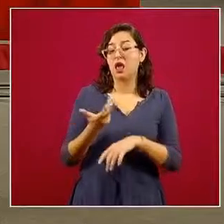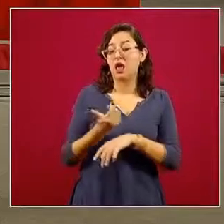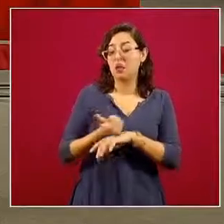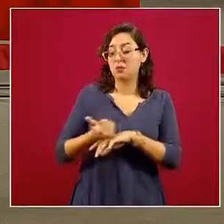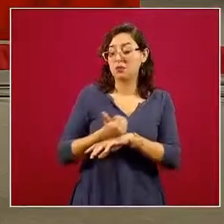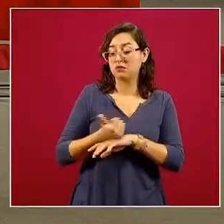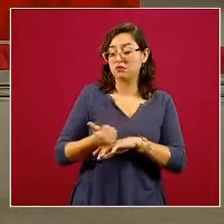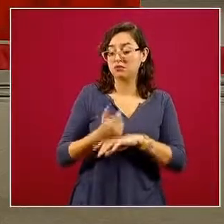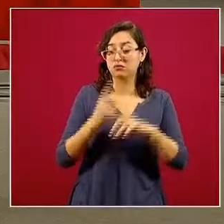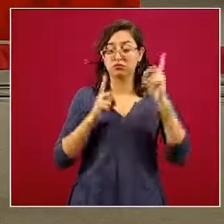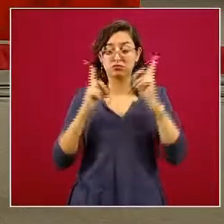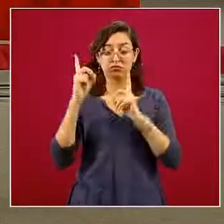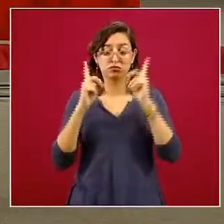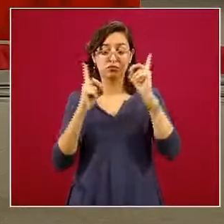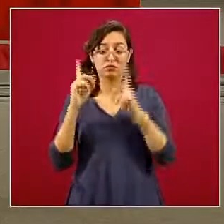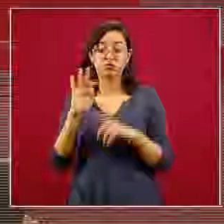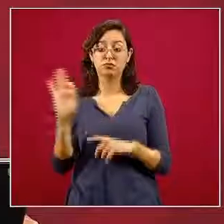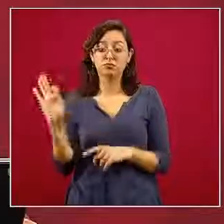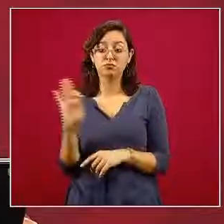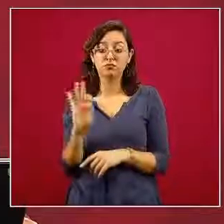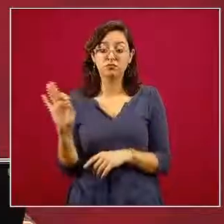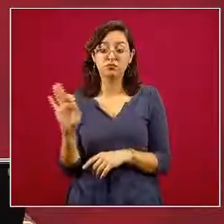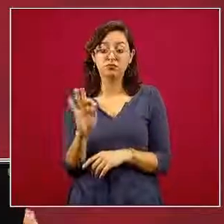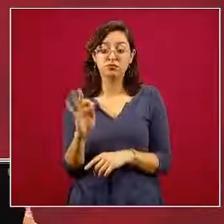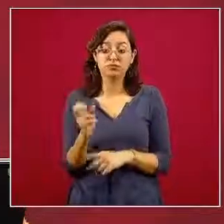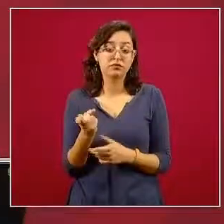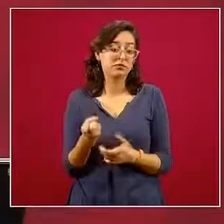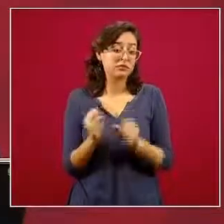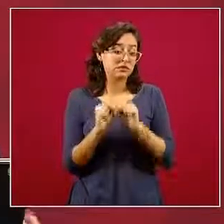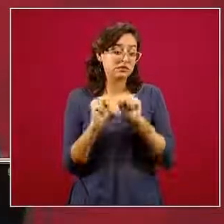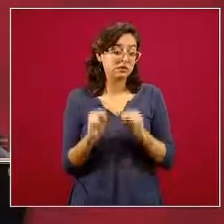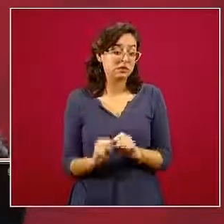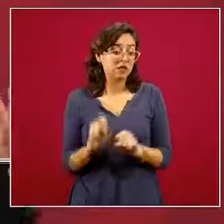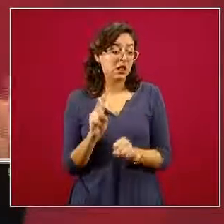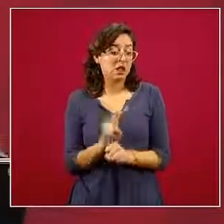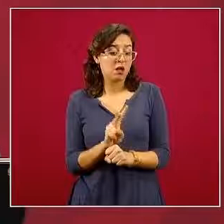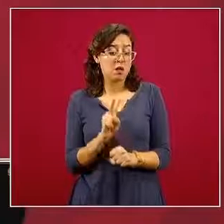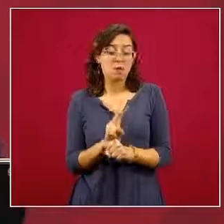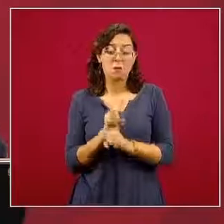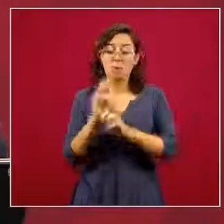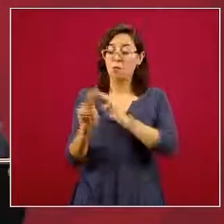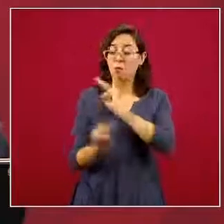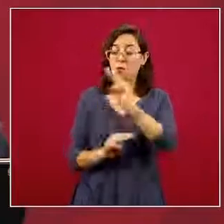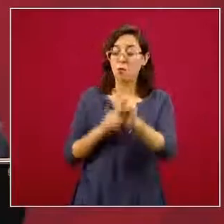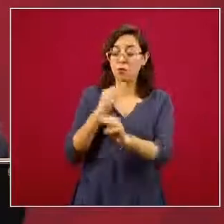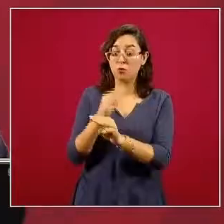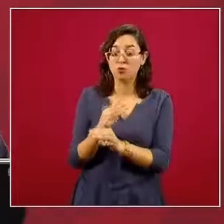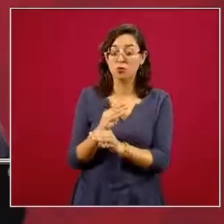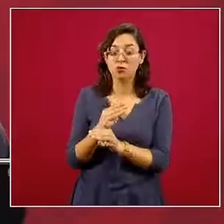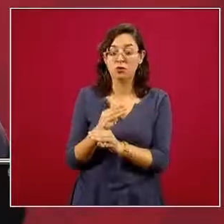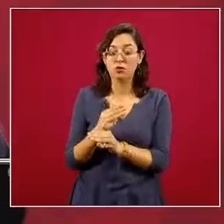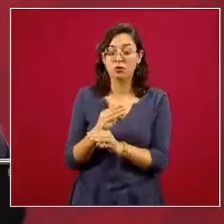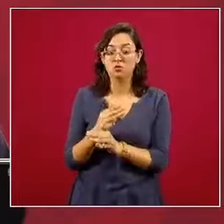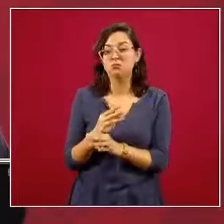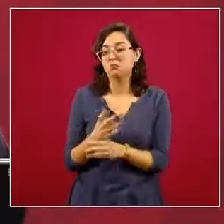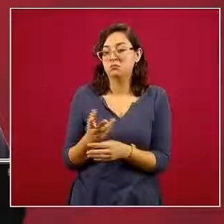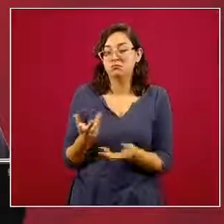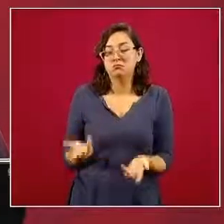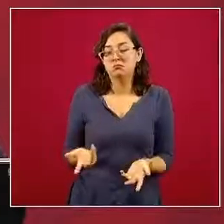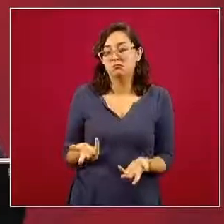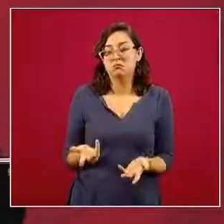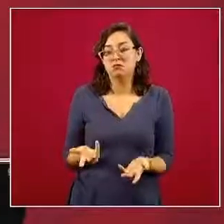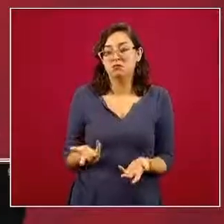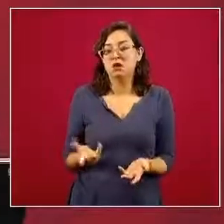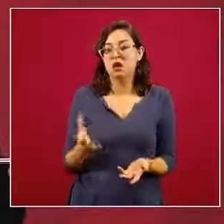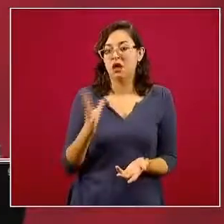están sospechosos. En cualquier sistema de vigilancia epidemiológica del mundo, no es inusual